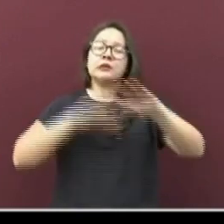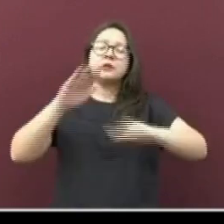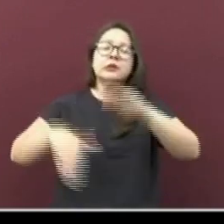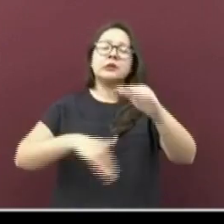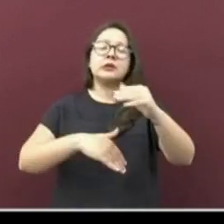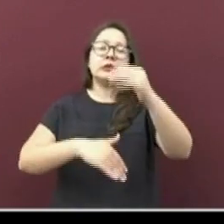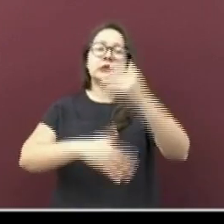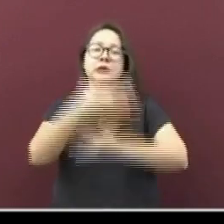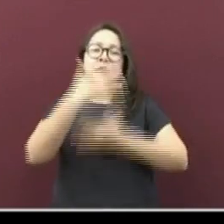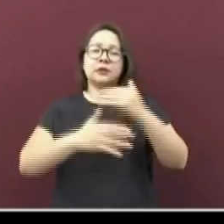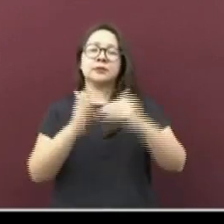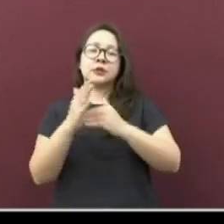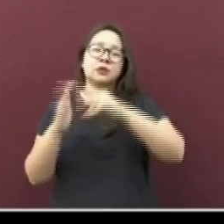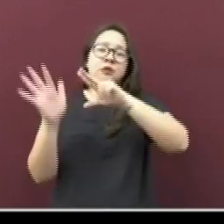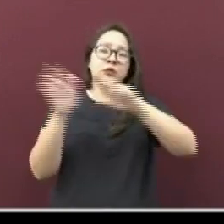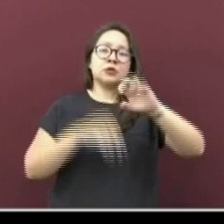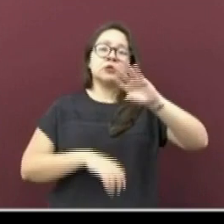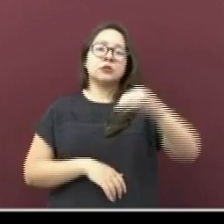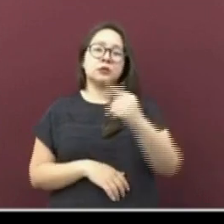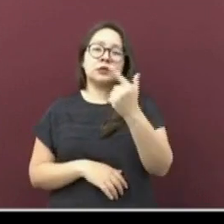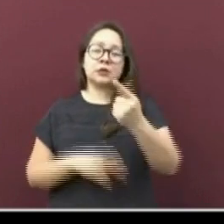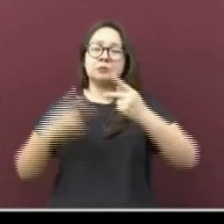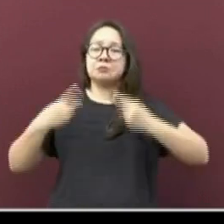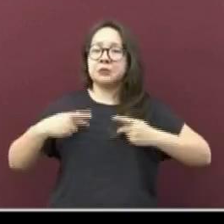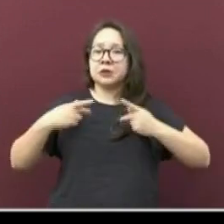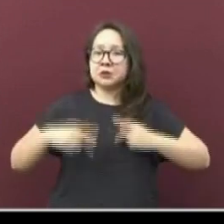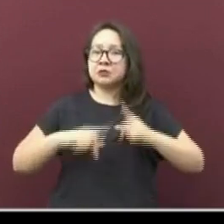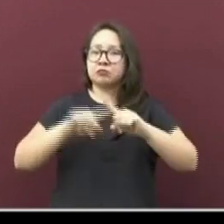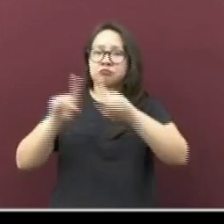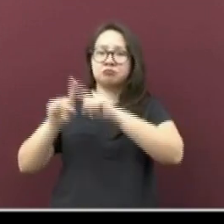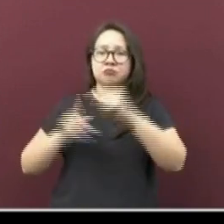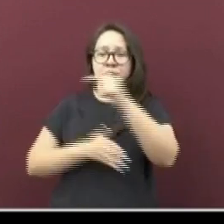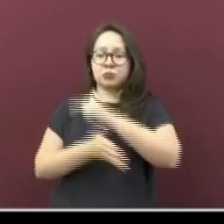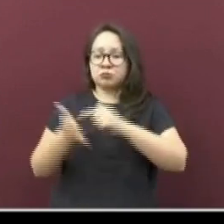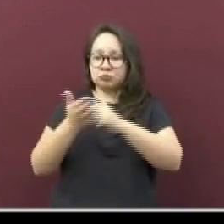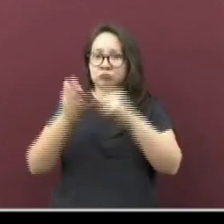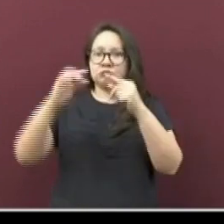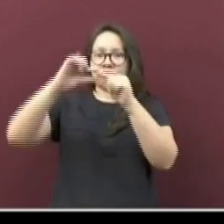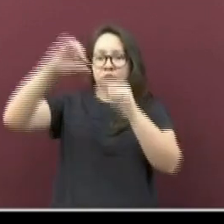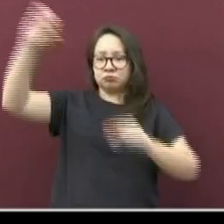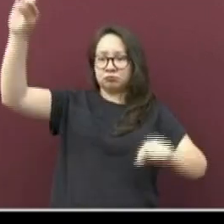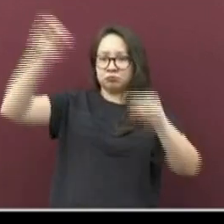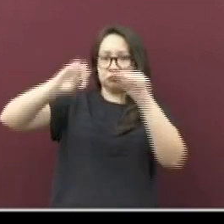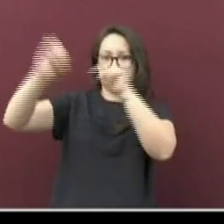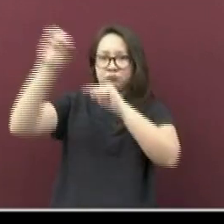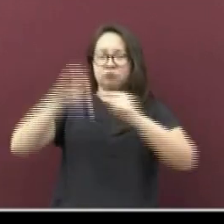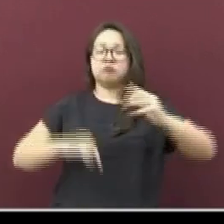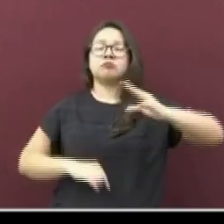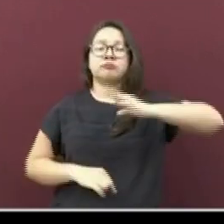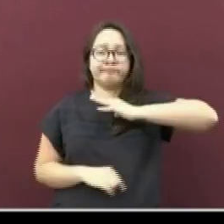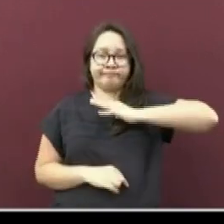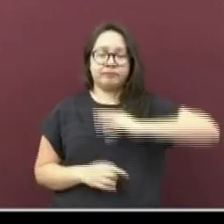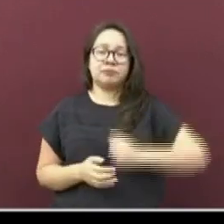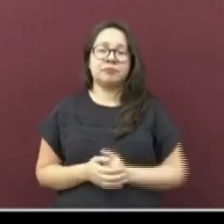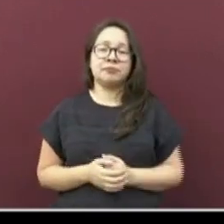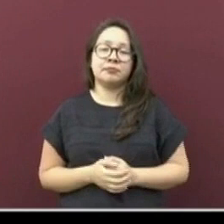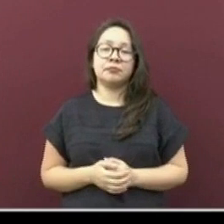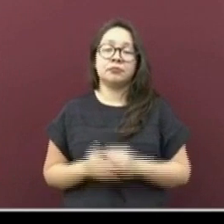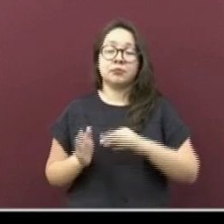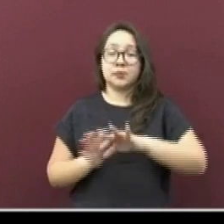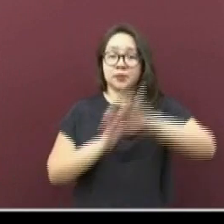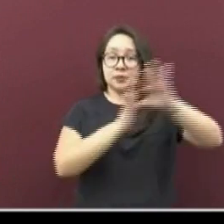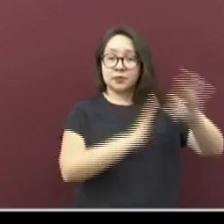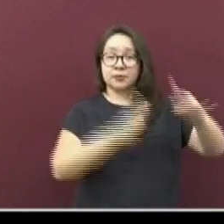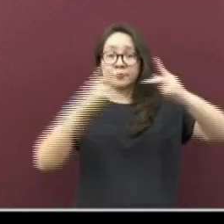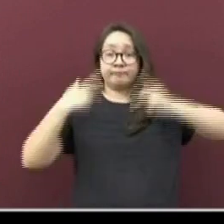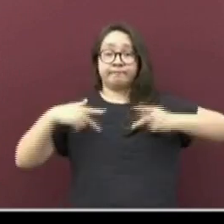,897 enfermos, habitantes de diferentes municipios de norte a sur de la entidad. Por lo que se refiere a los